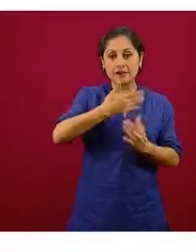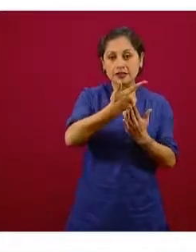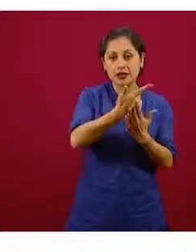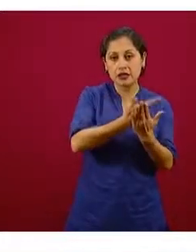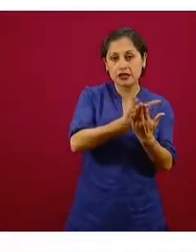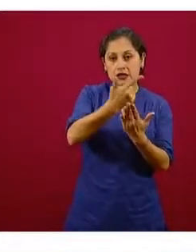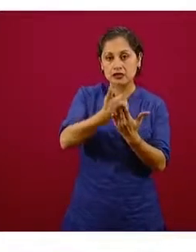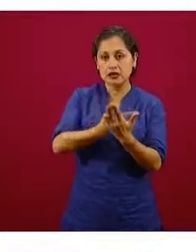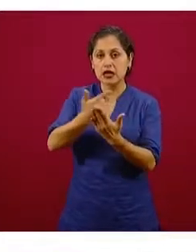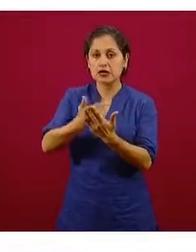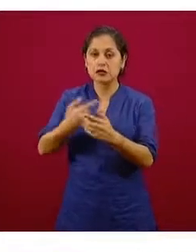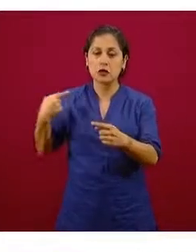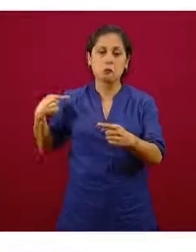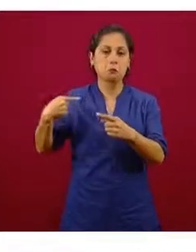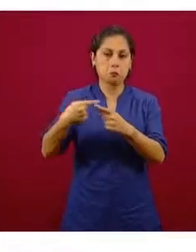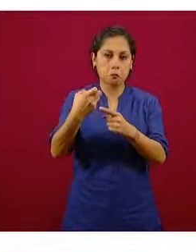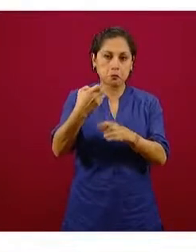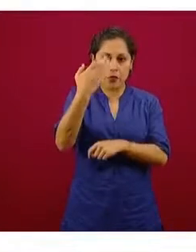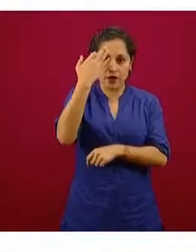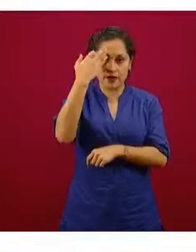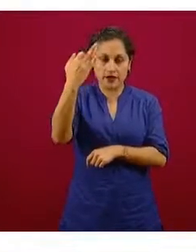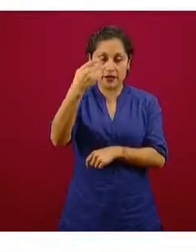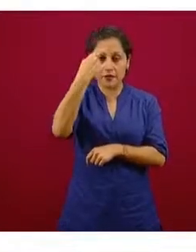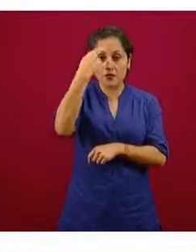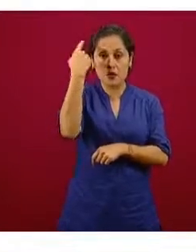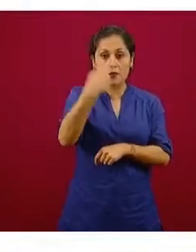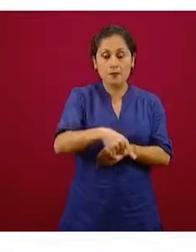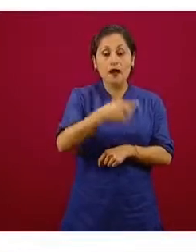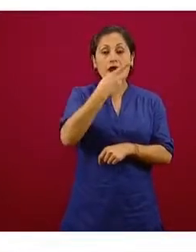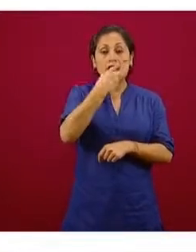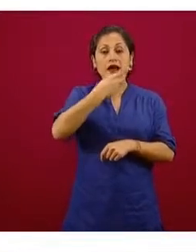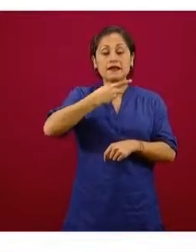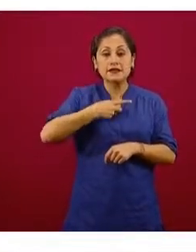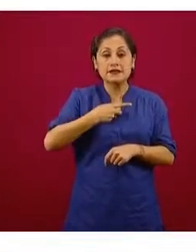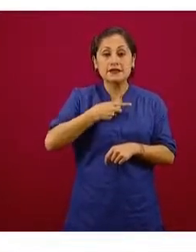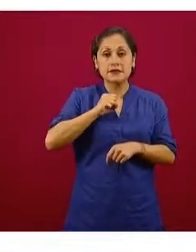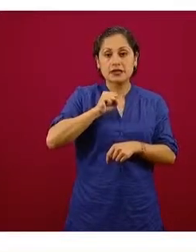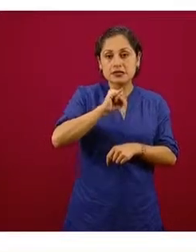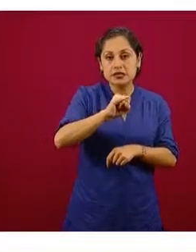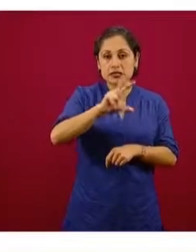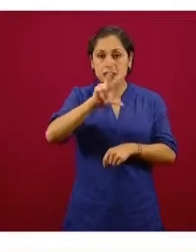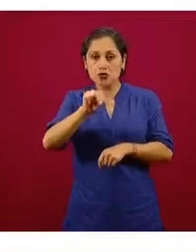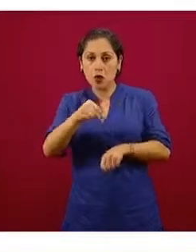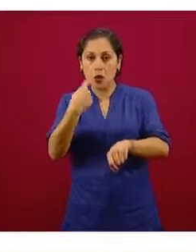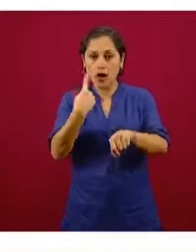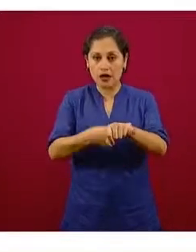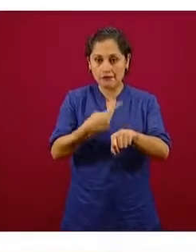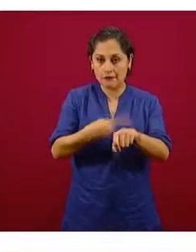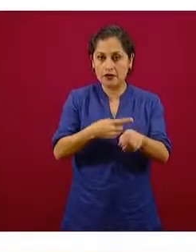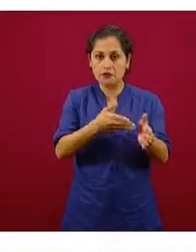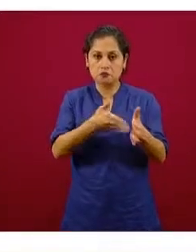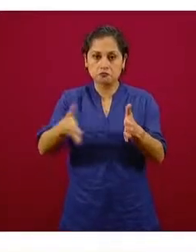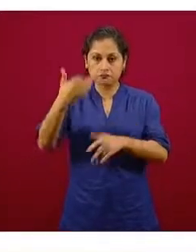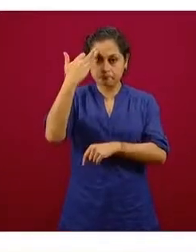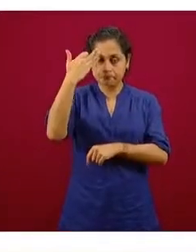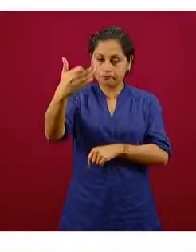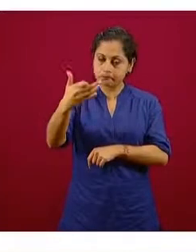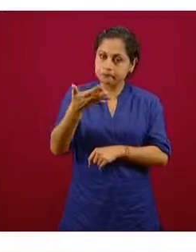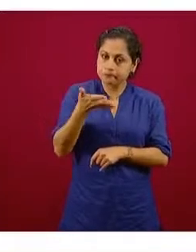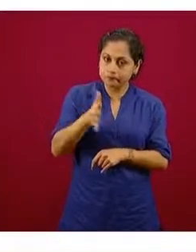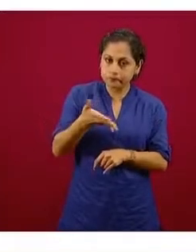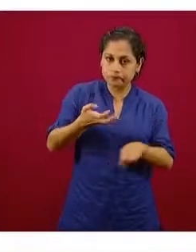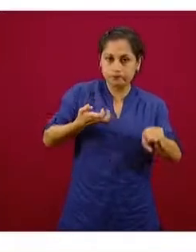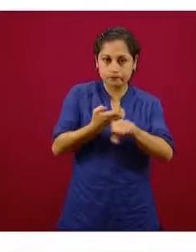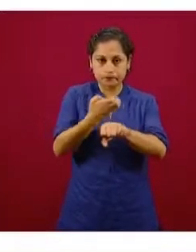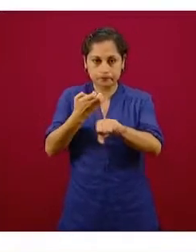subir el resultado y entonces decir si es negativo o positivo, si se confirma o se descarta a la enfermedad, teniendo presente